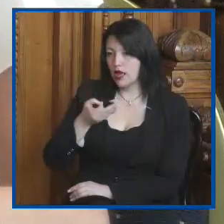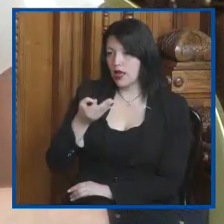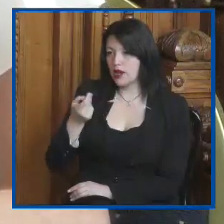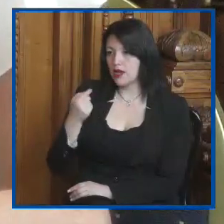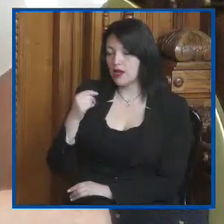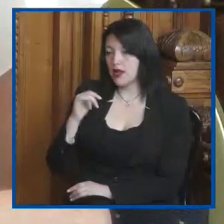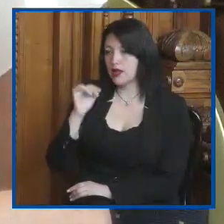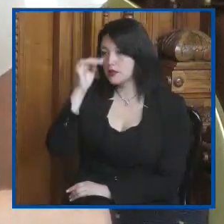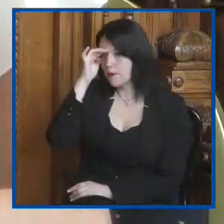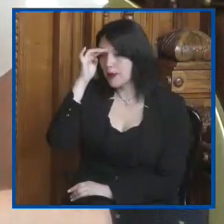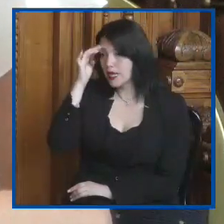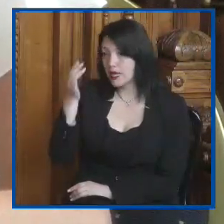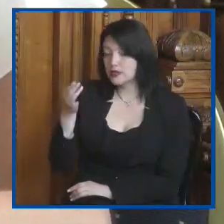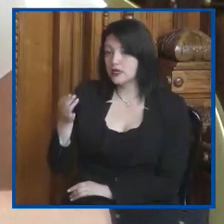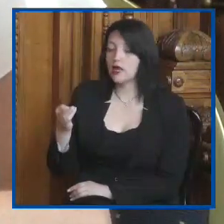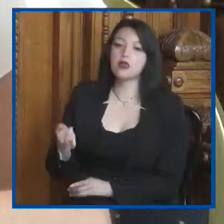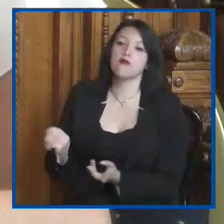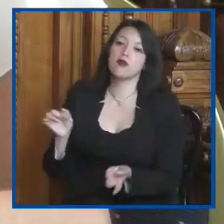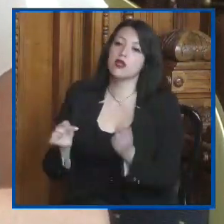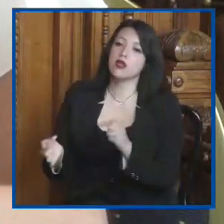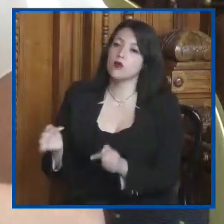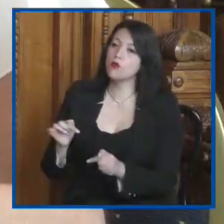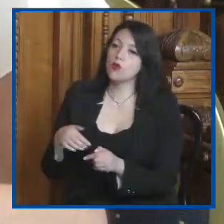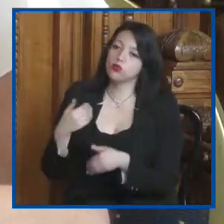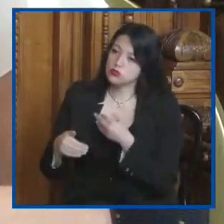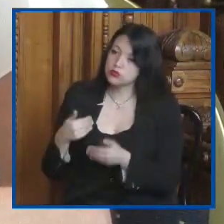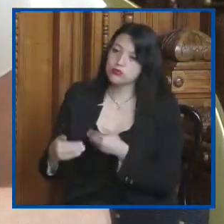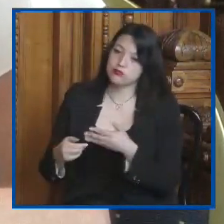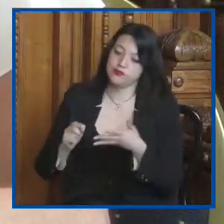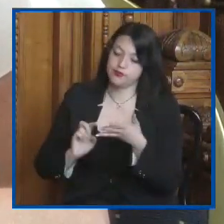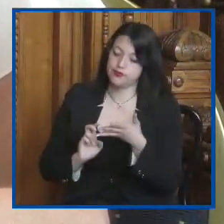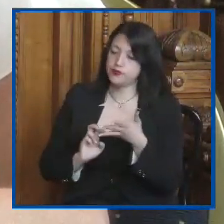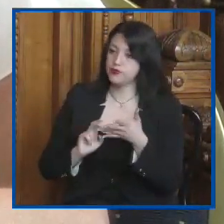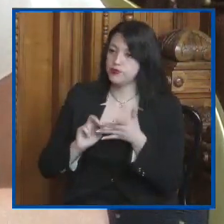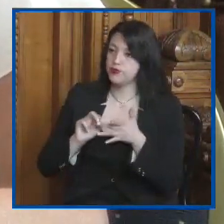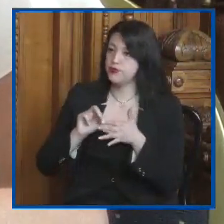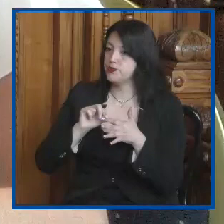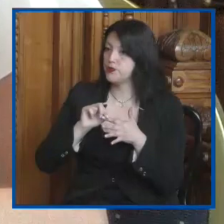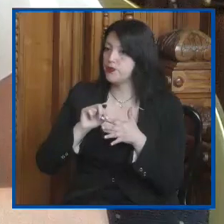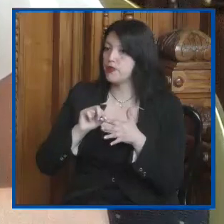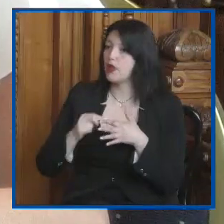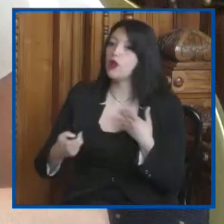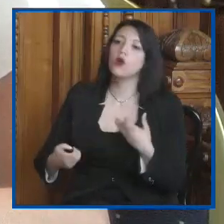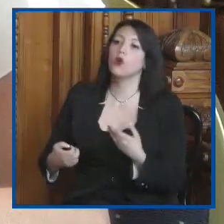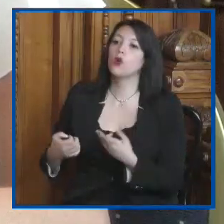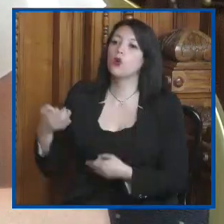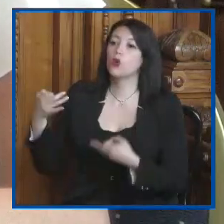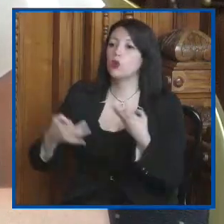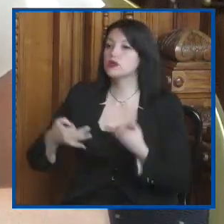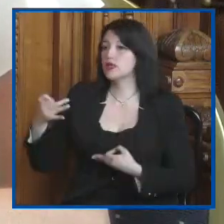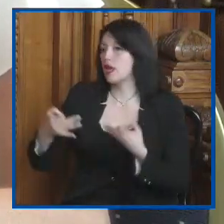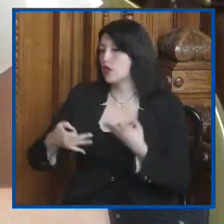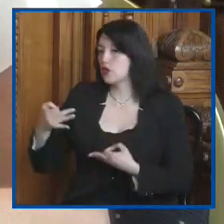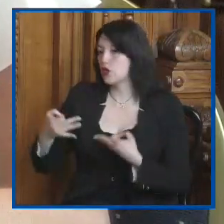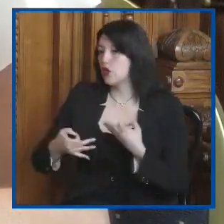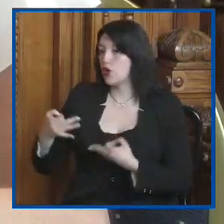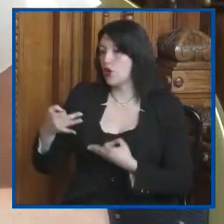experiencia en la que venimos caminando en el juzgado, en el Poder Judicial de la Ciudad,